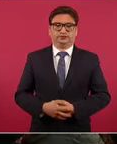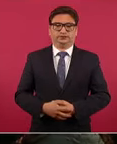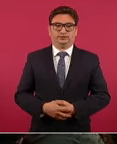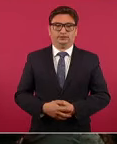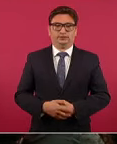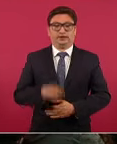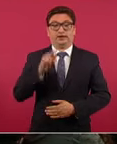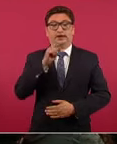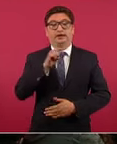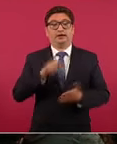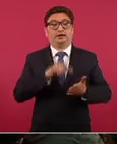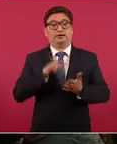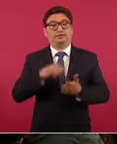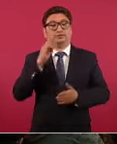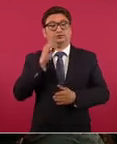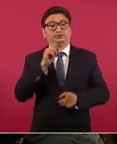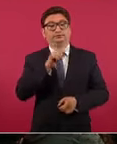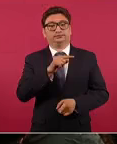es acerca